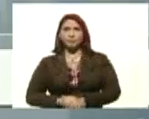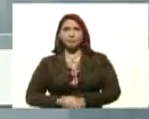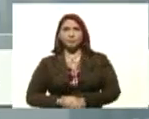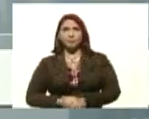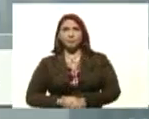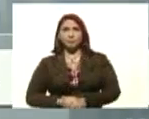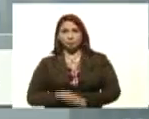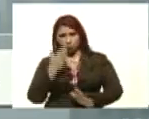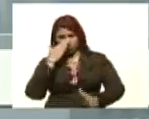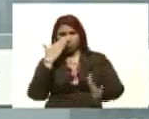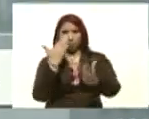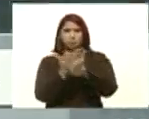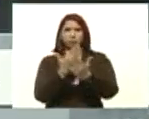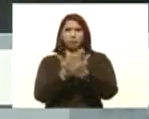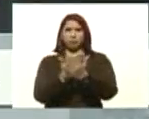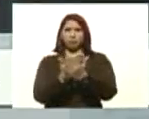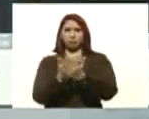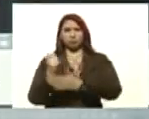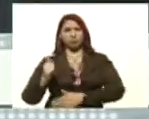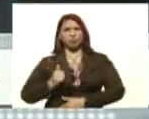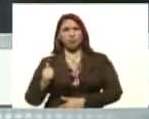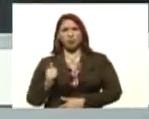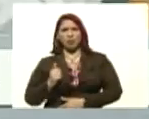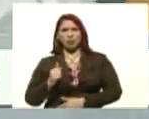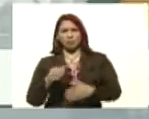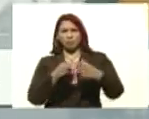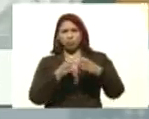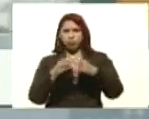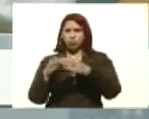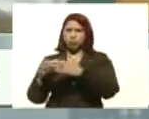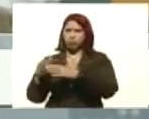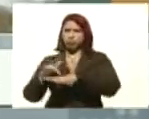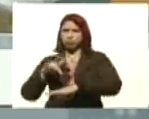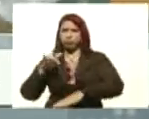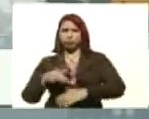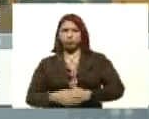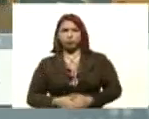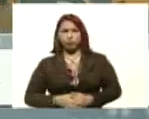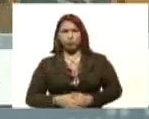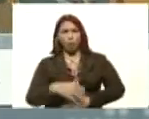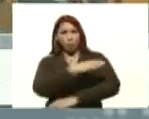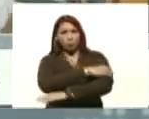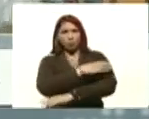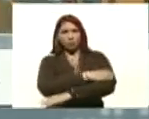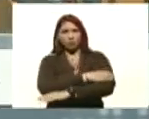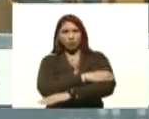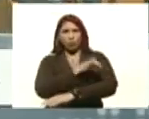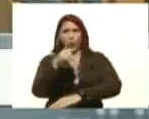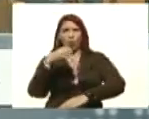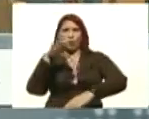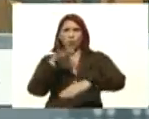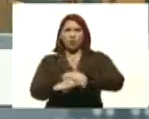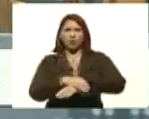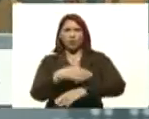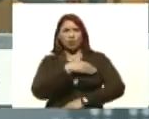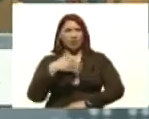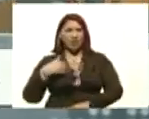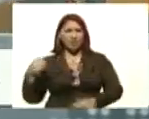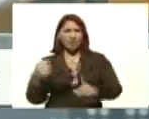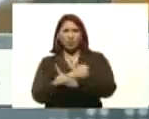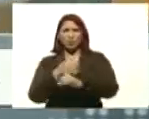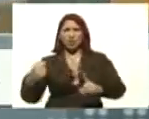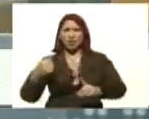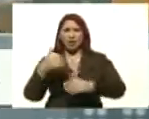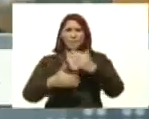y enfrentar a aquellos sectores de la extrema derecha guaidocista que quieren vulnerar y destruir los